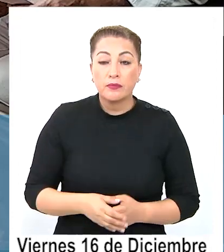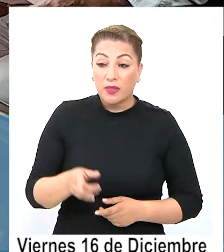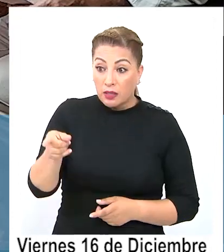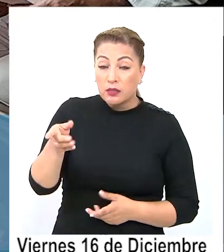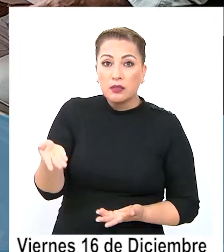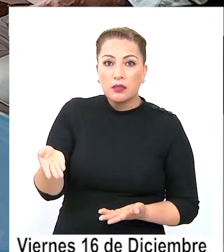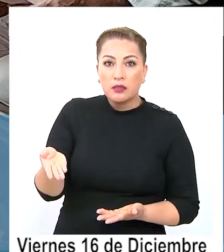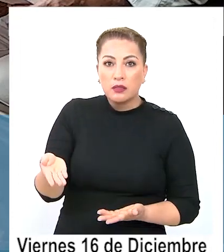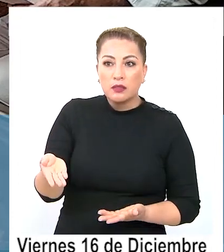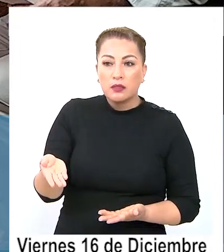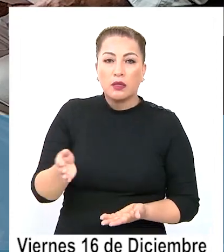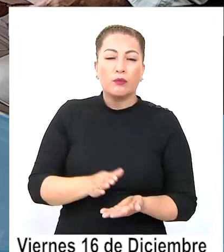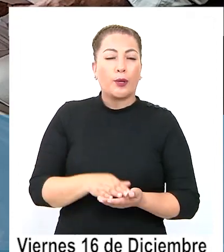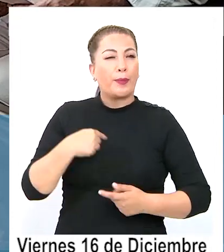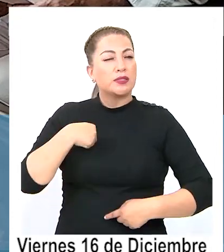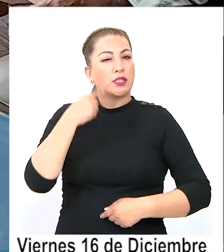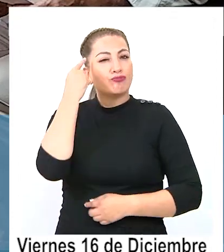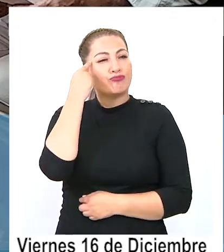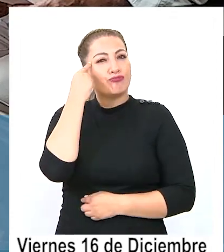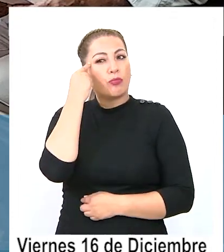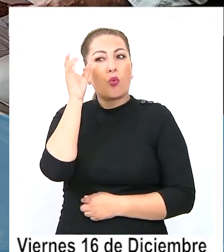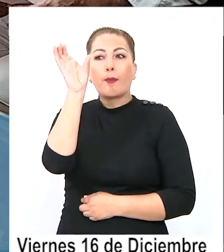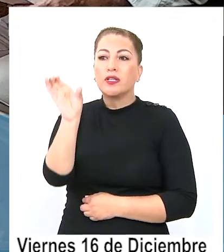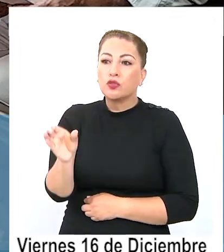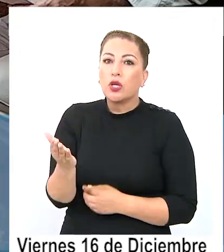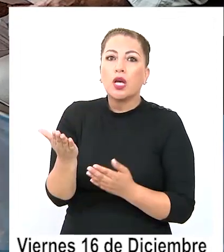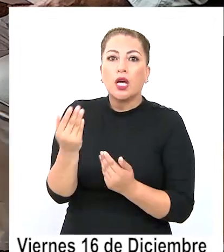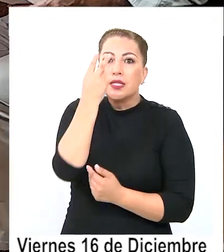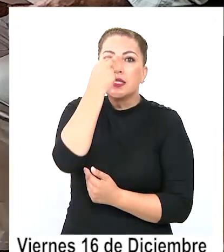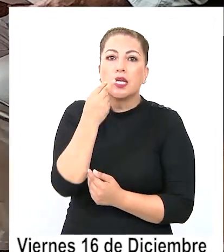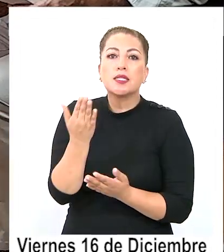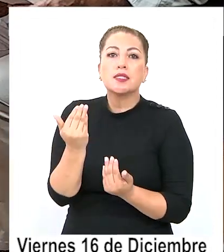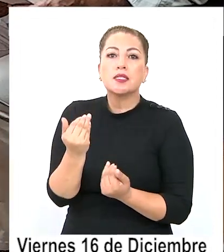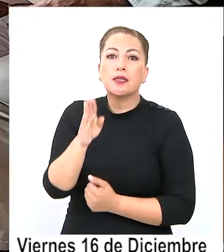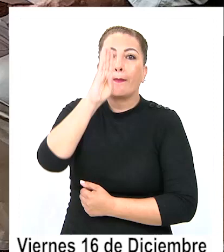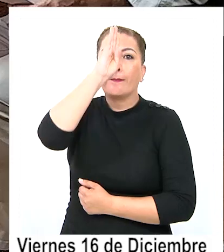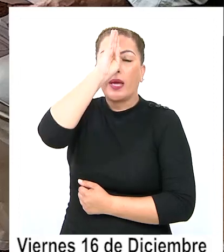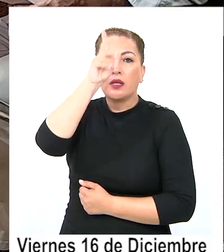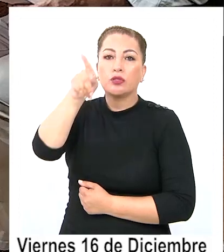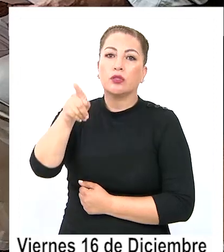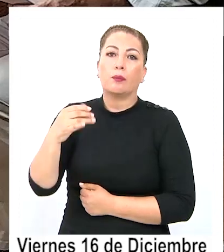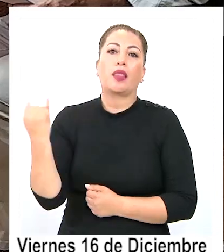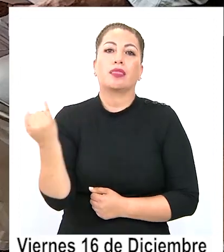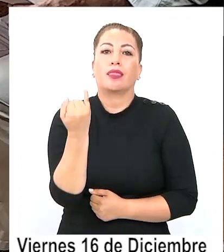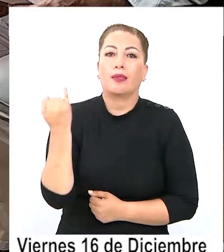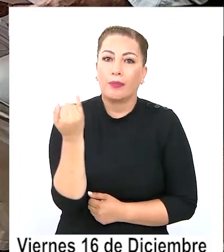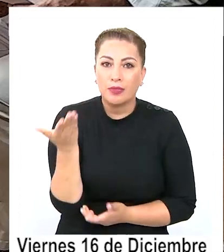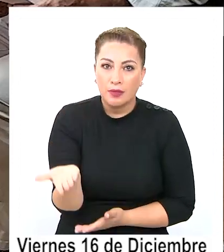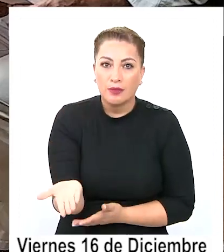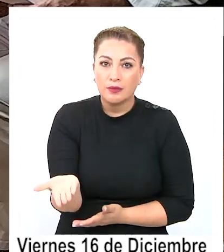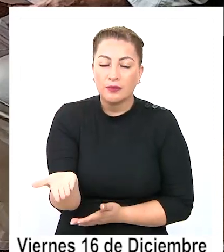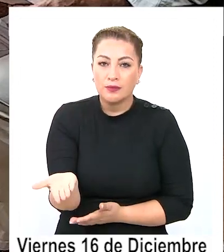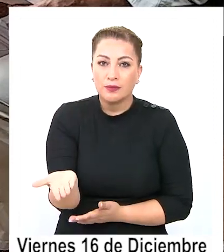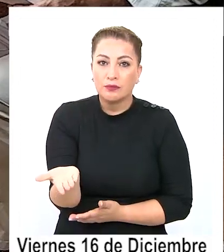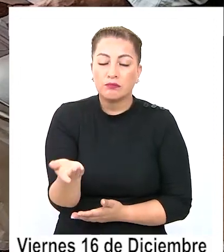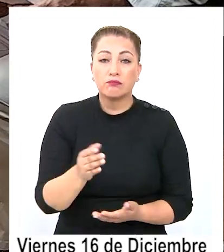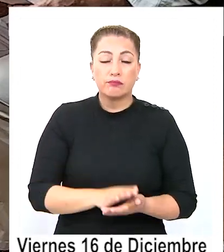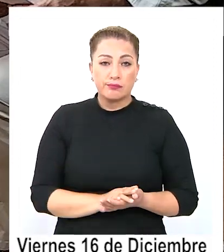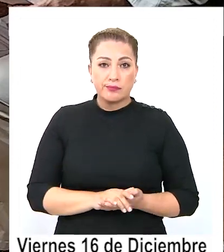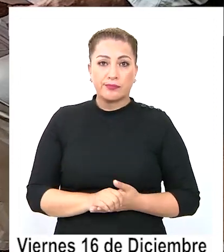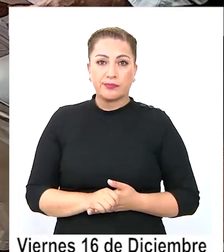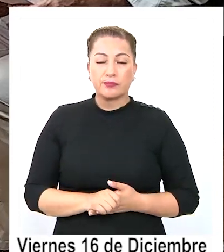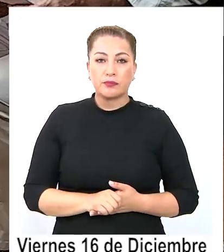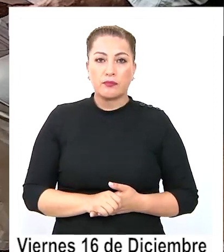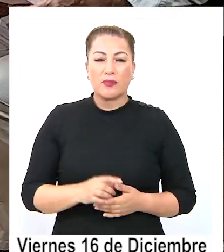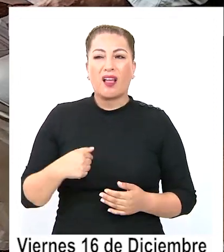decir a uno mismo, ¿ya? Esa persona necesita este apoyo para poder ser autónomo e independiente. ¿Qué es lo que pasa acá?